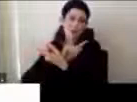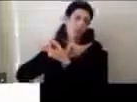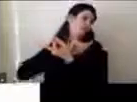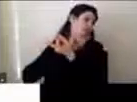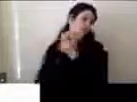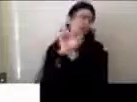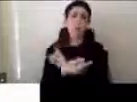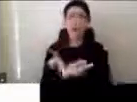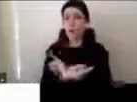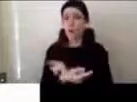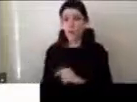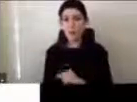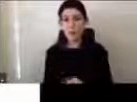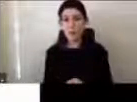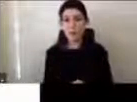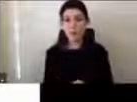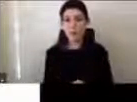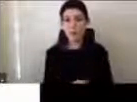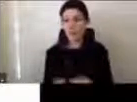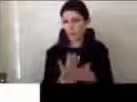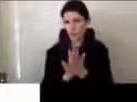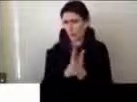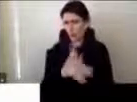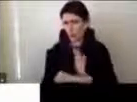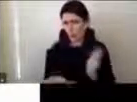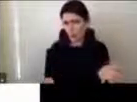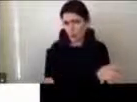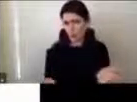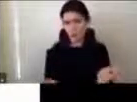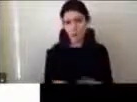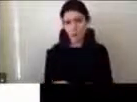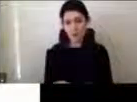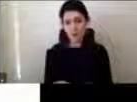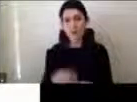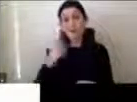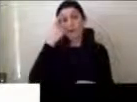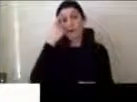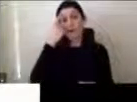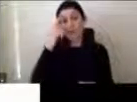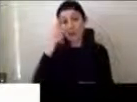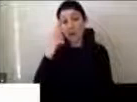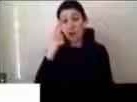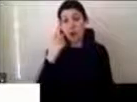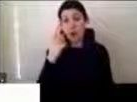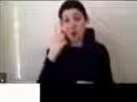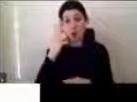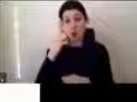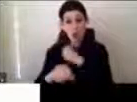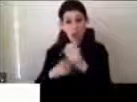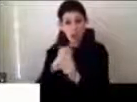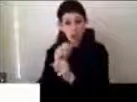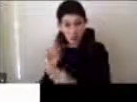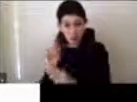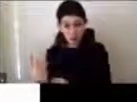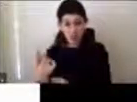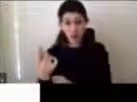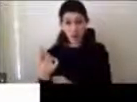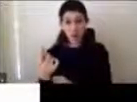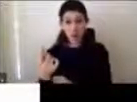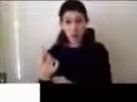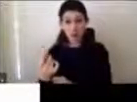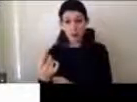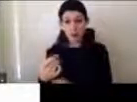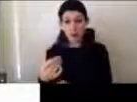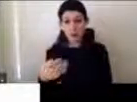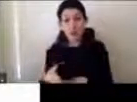extraordinario, ¿no es cierto?, en todo aspecto. Pero en estos primeros 2 años, que hace relación a lo que mencionábamos